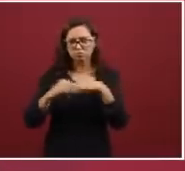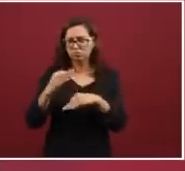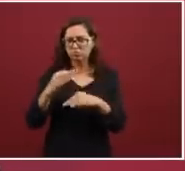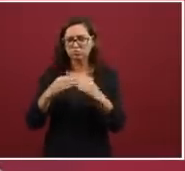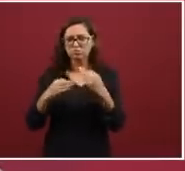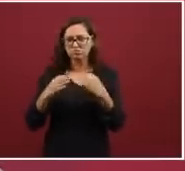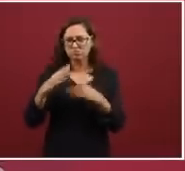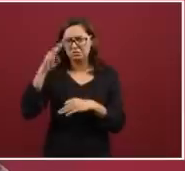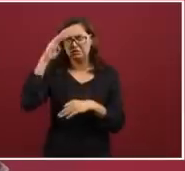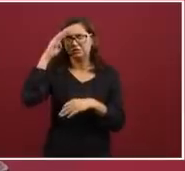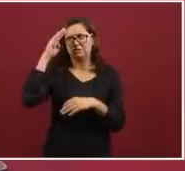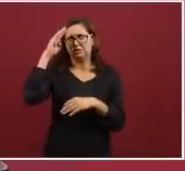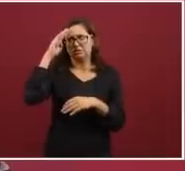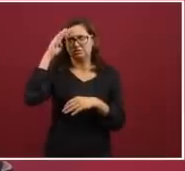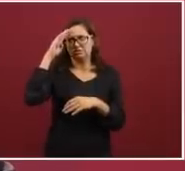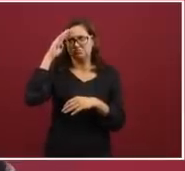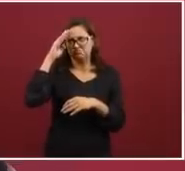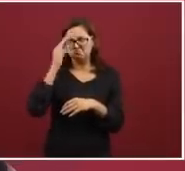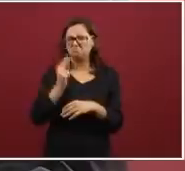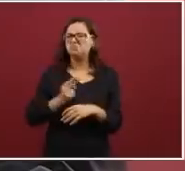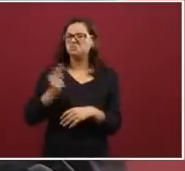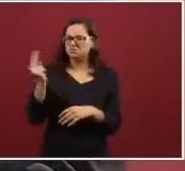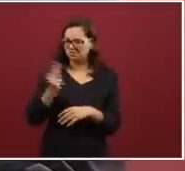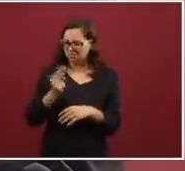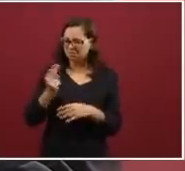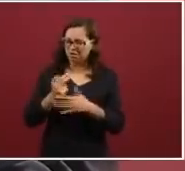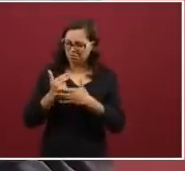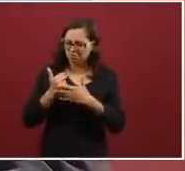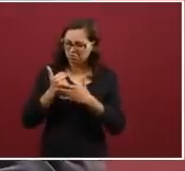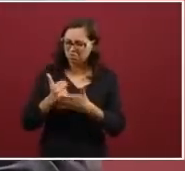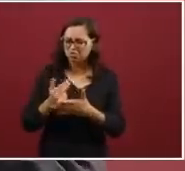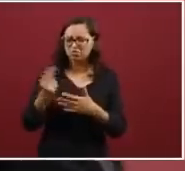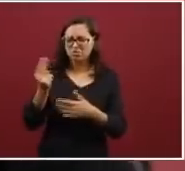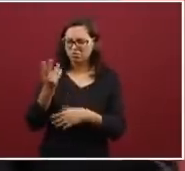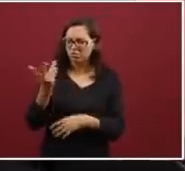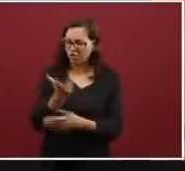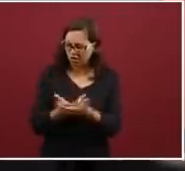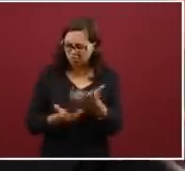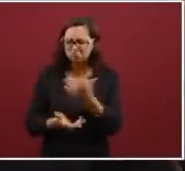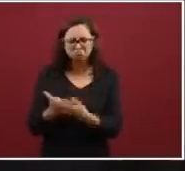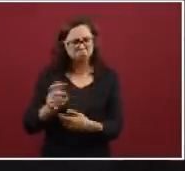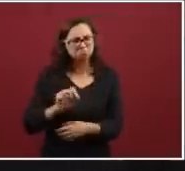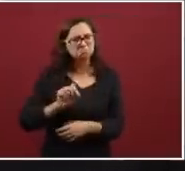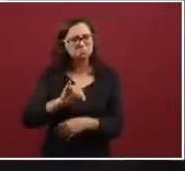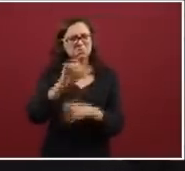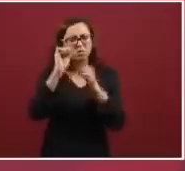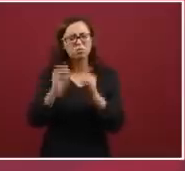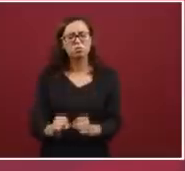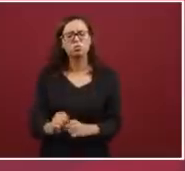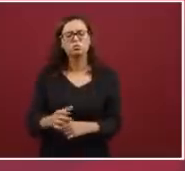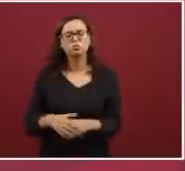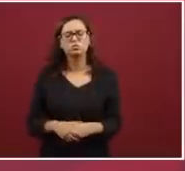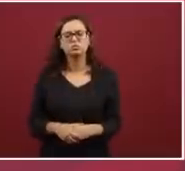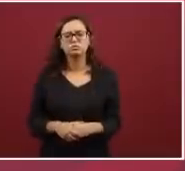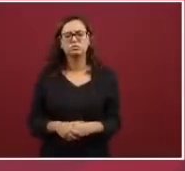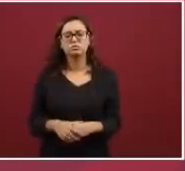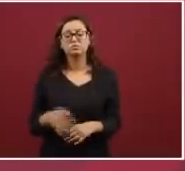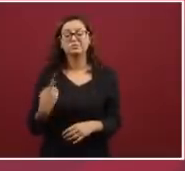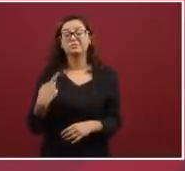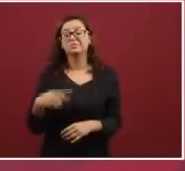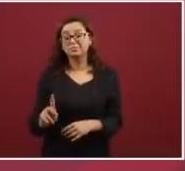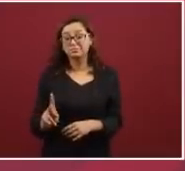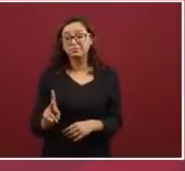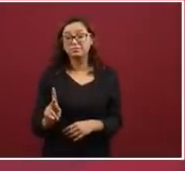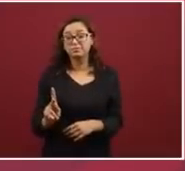que consideremos que es necesario, se va a llevar a cabo. Lo único es